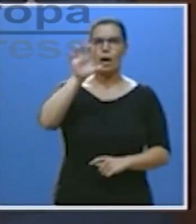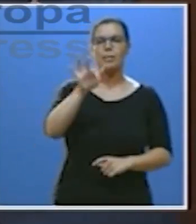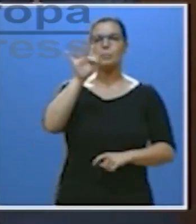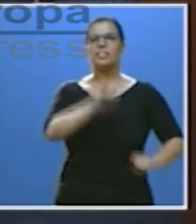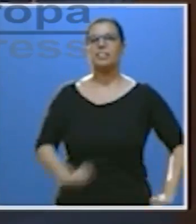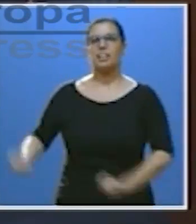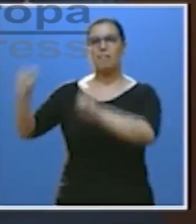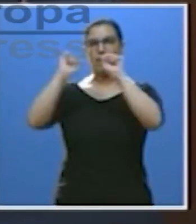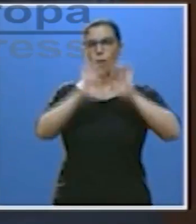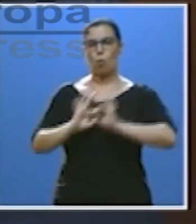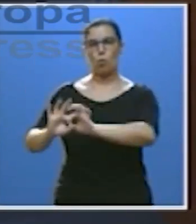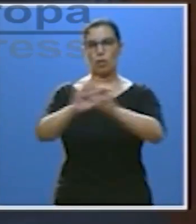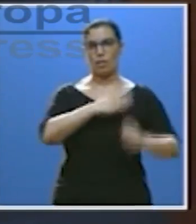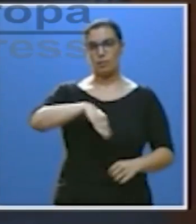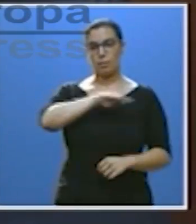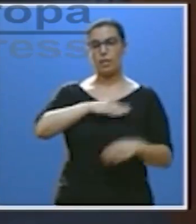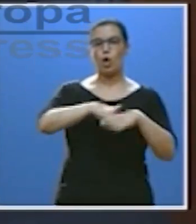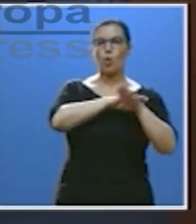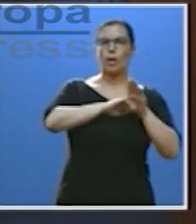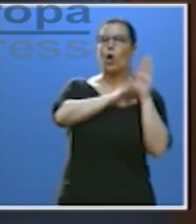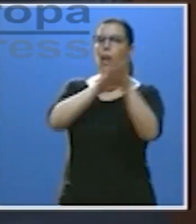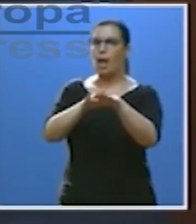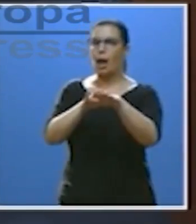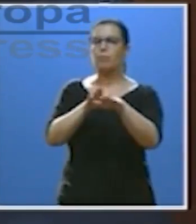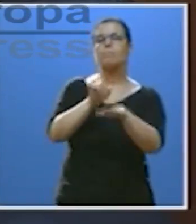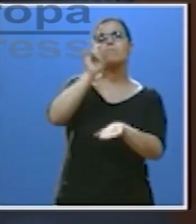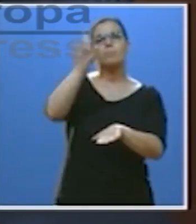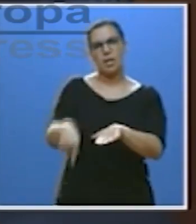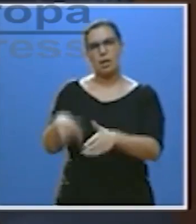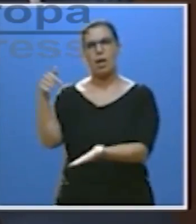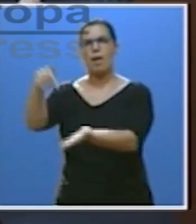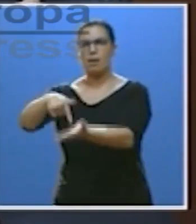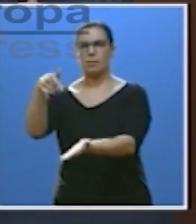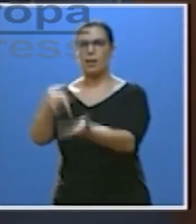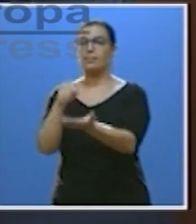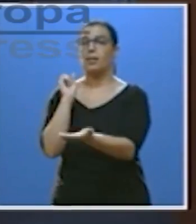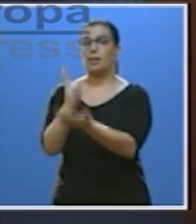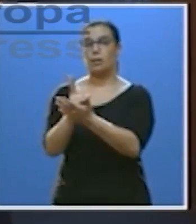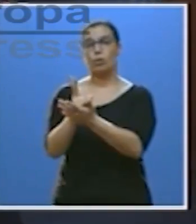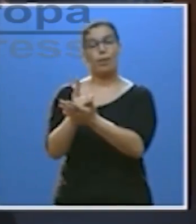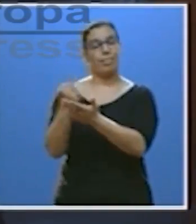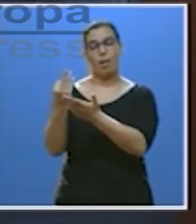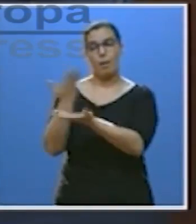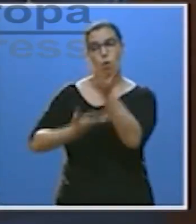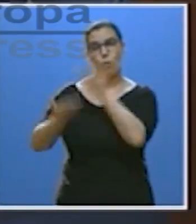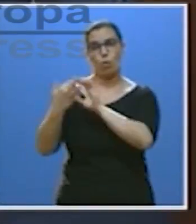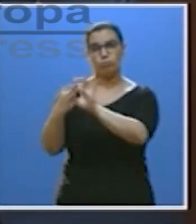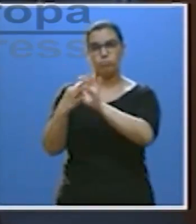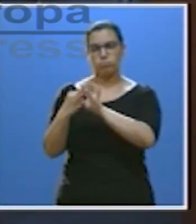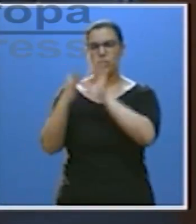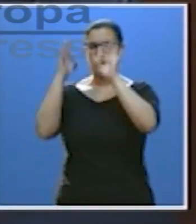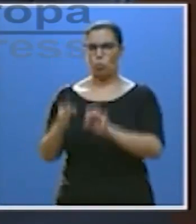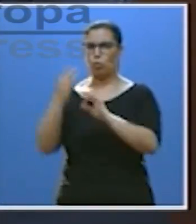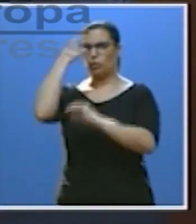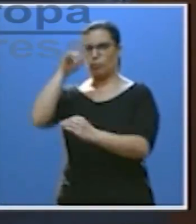España. Un gobierno leal, pero también exigente en los retos que de forma conjunta tenemos y sabremos